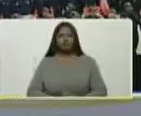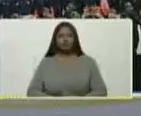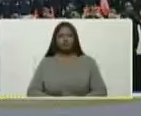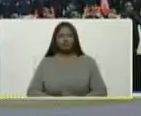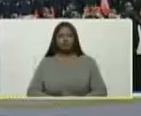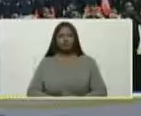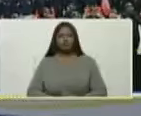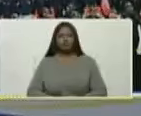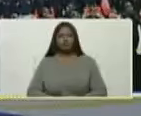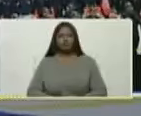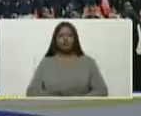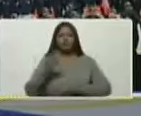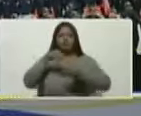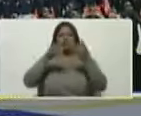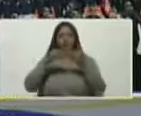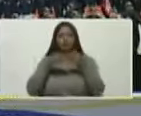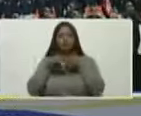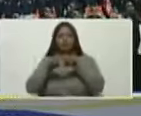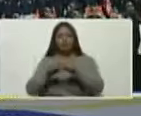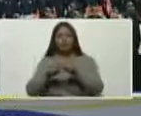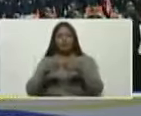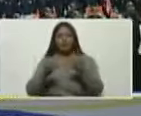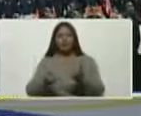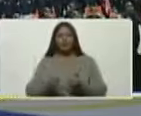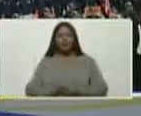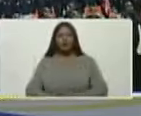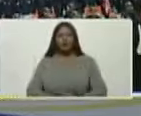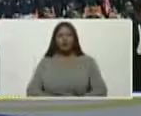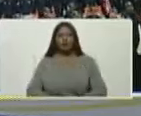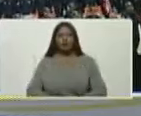con la imposición de la doctrina imperialista,